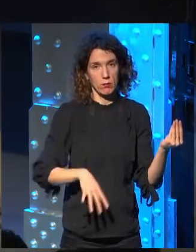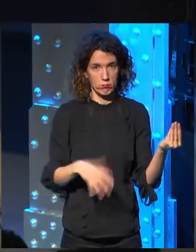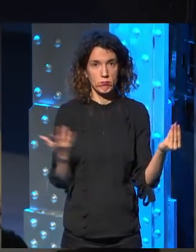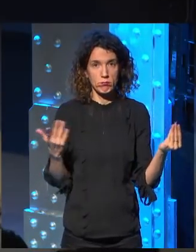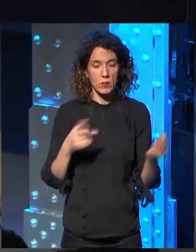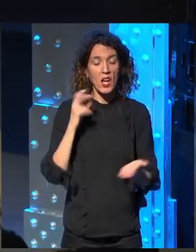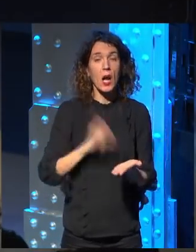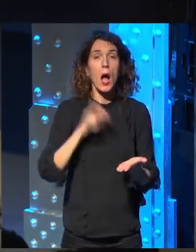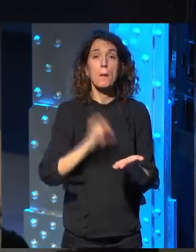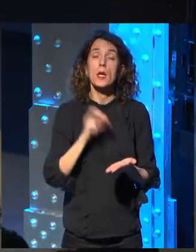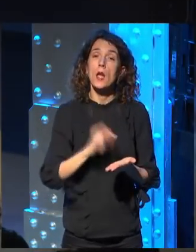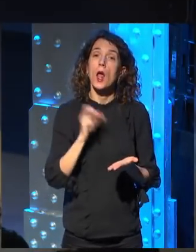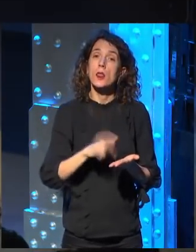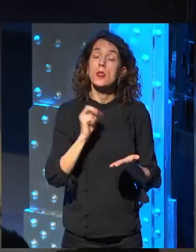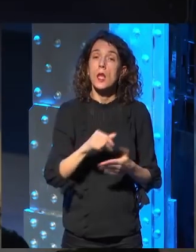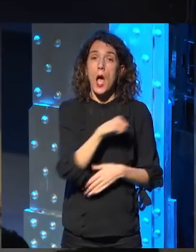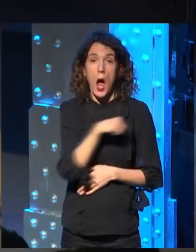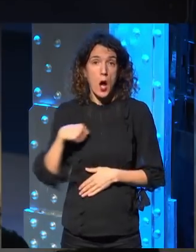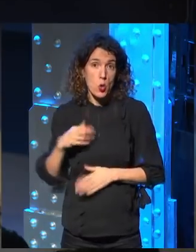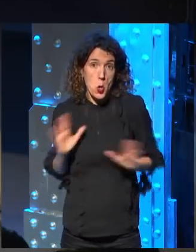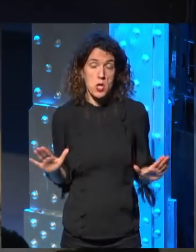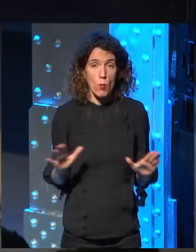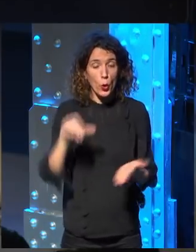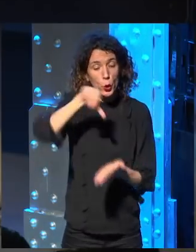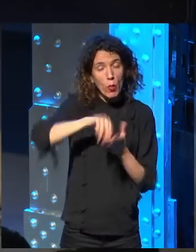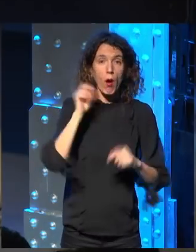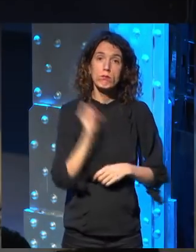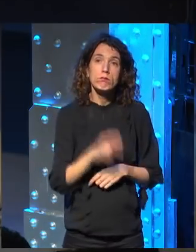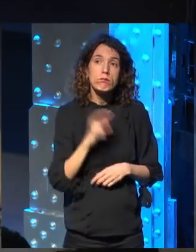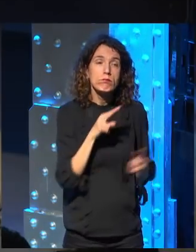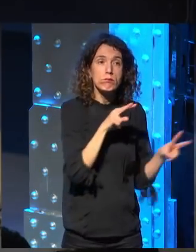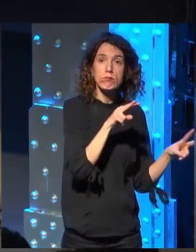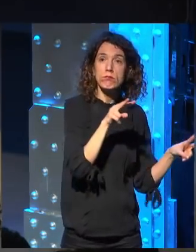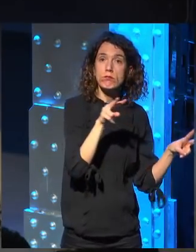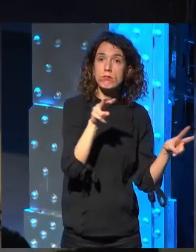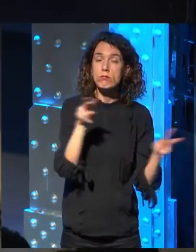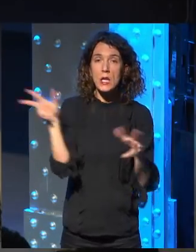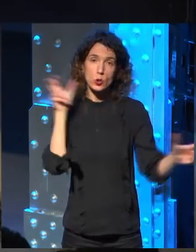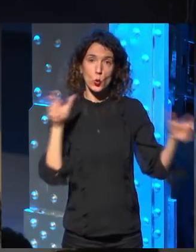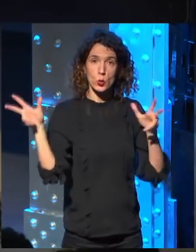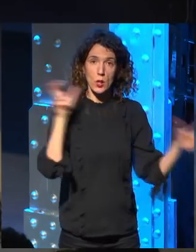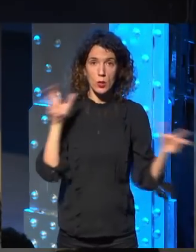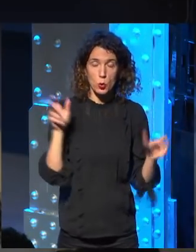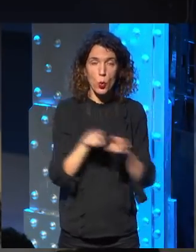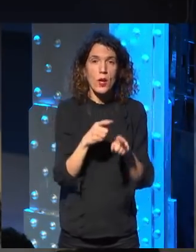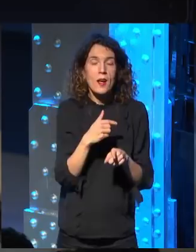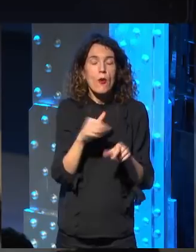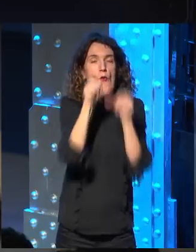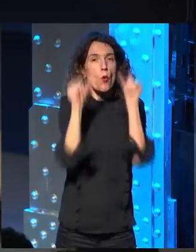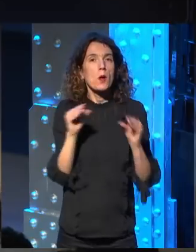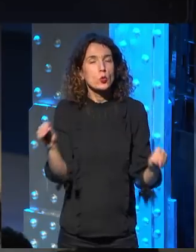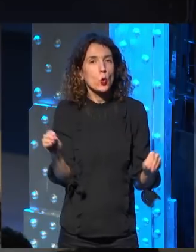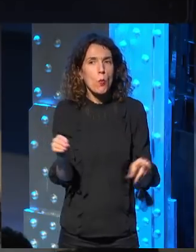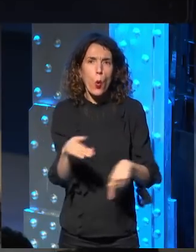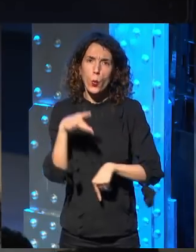un caminante anónimo que va por la ciudad observando y escuchando de un modo casi enfermizo, ¿no?